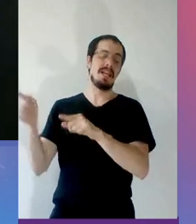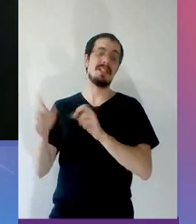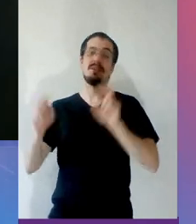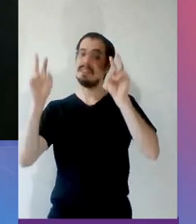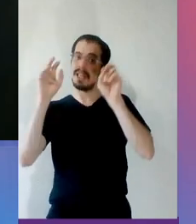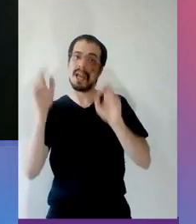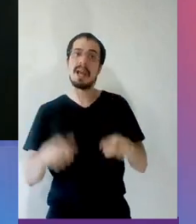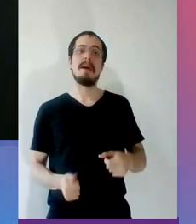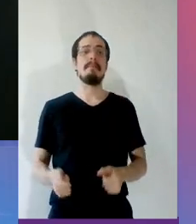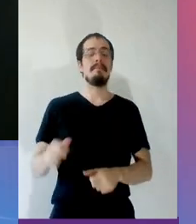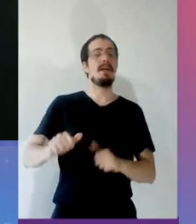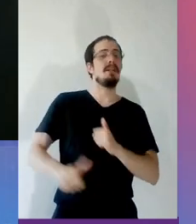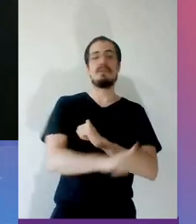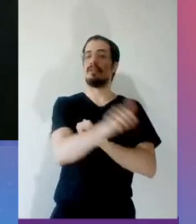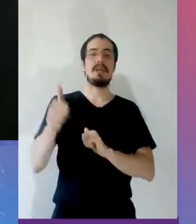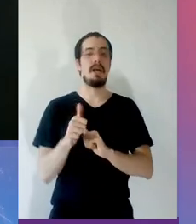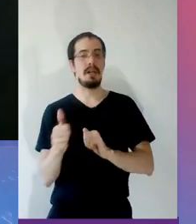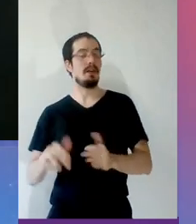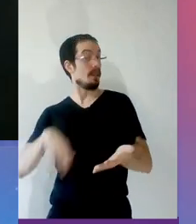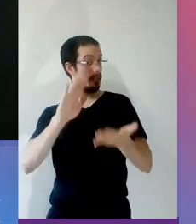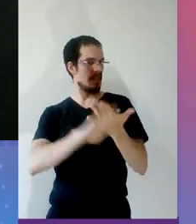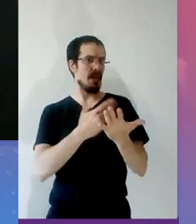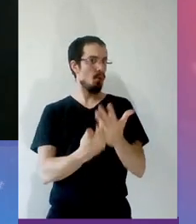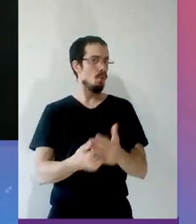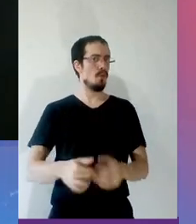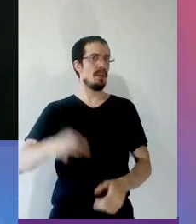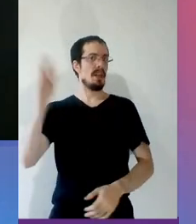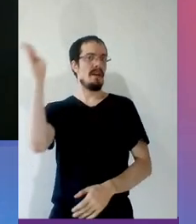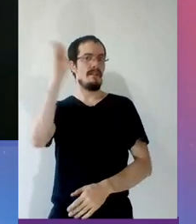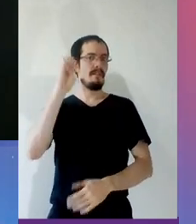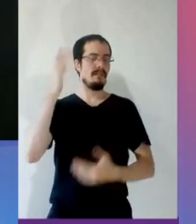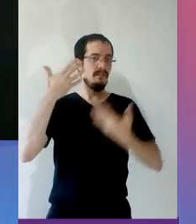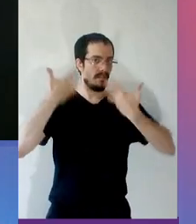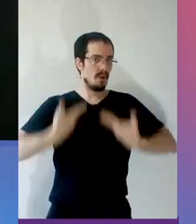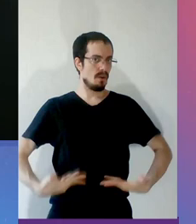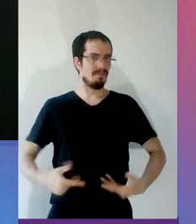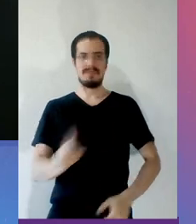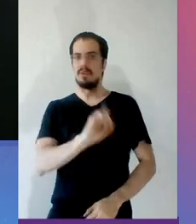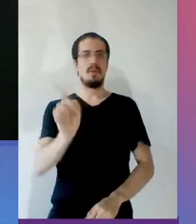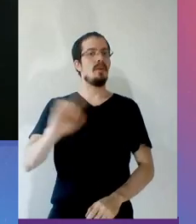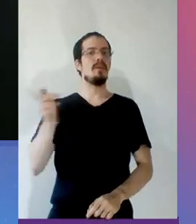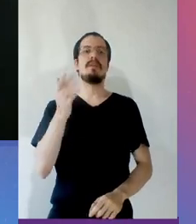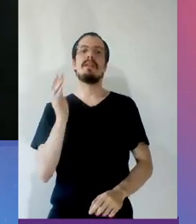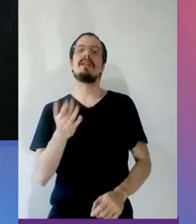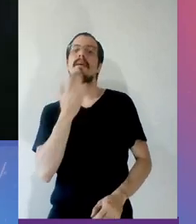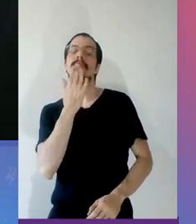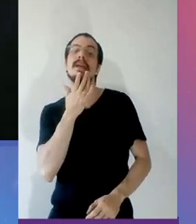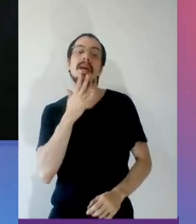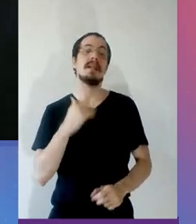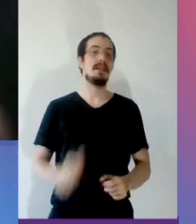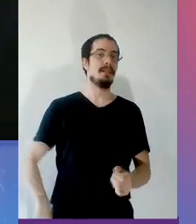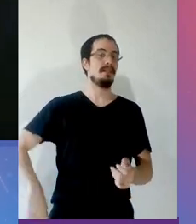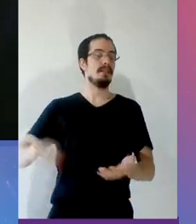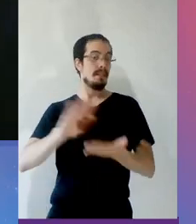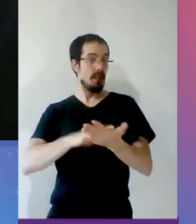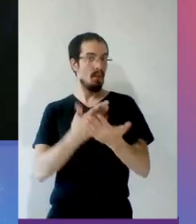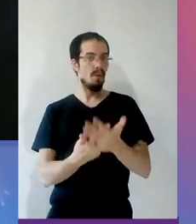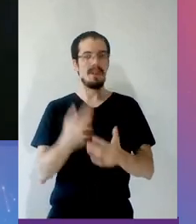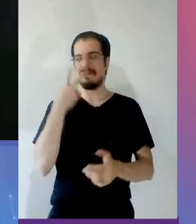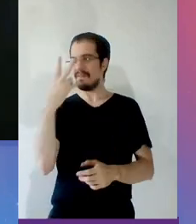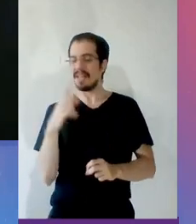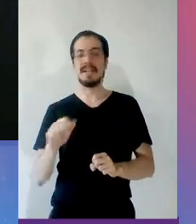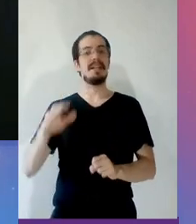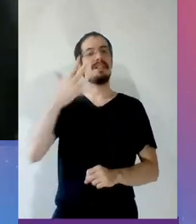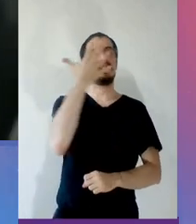salud no es un tema netamente biológico. La salud es un constructo que tiene que ver con el 50%